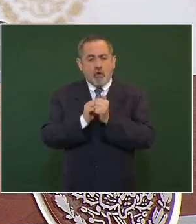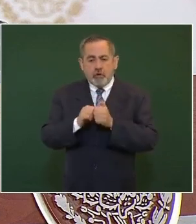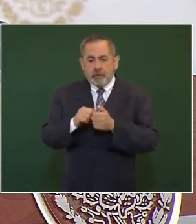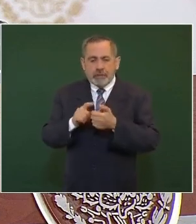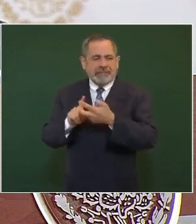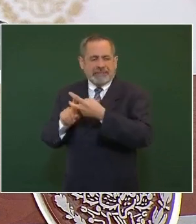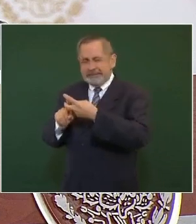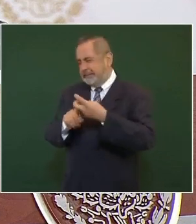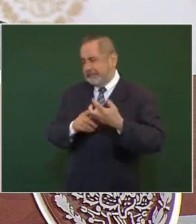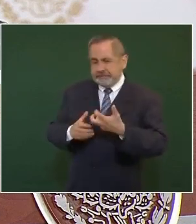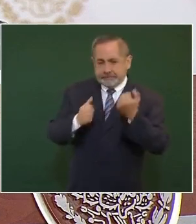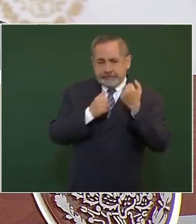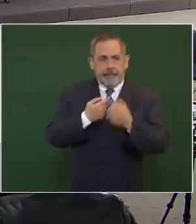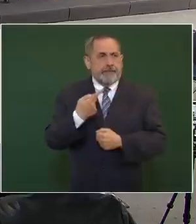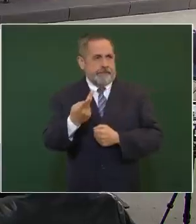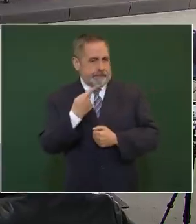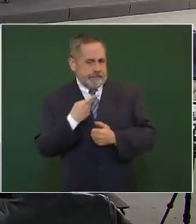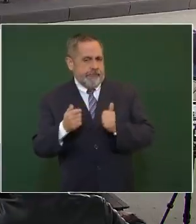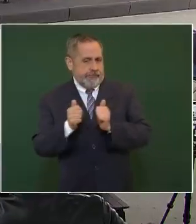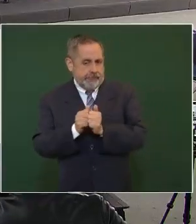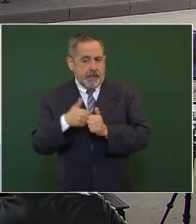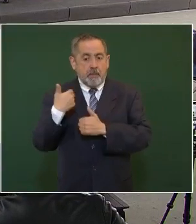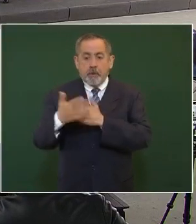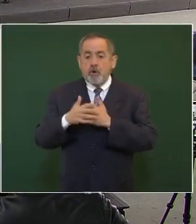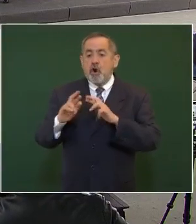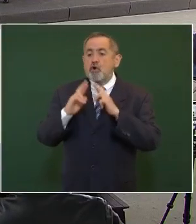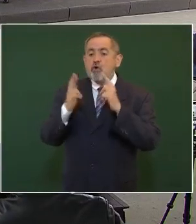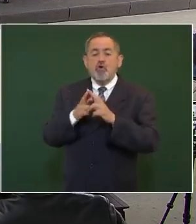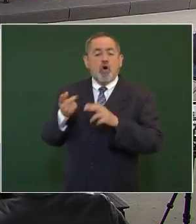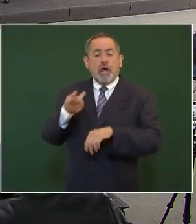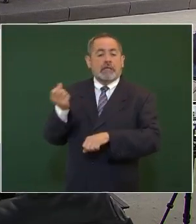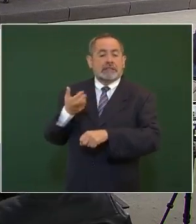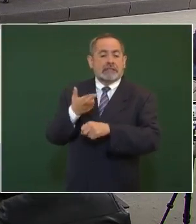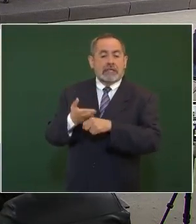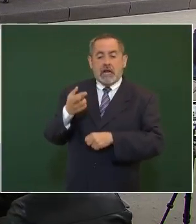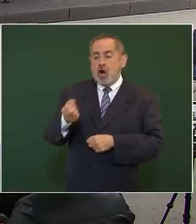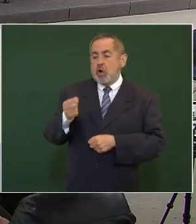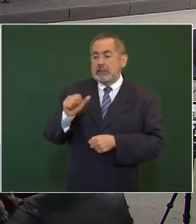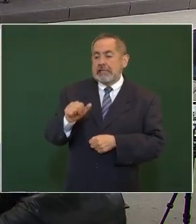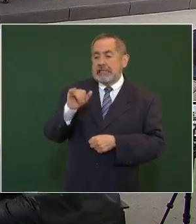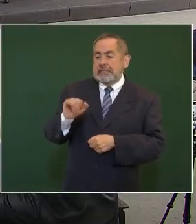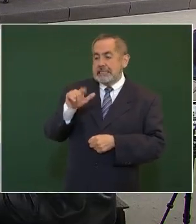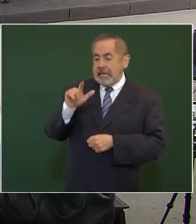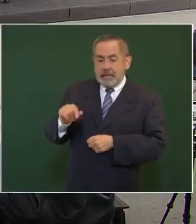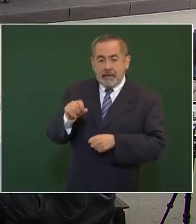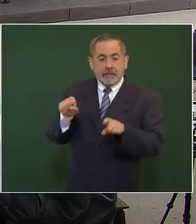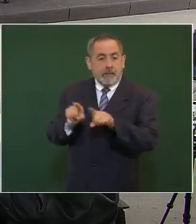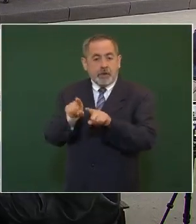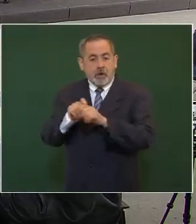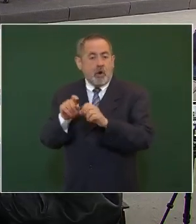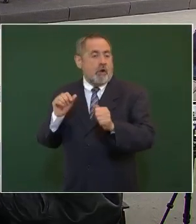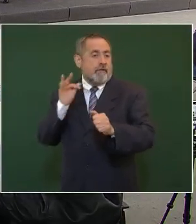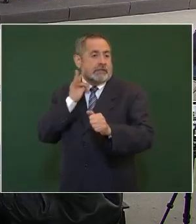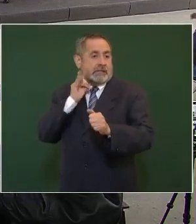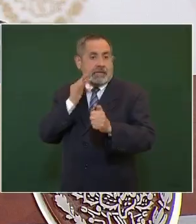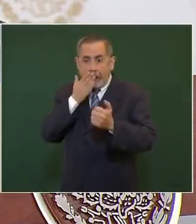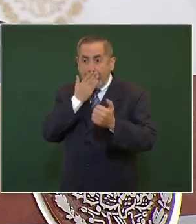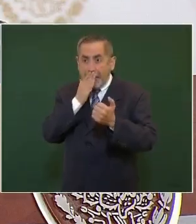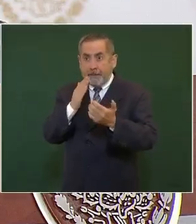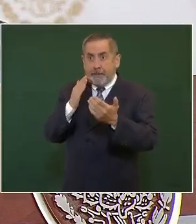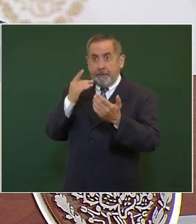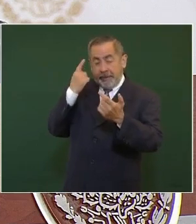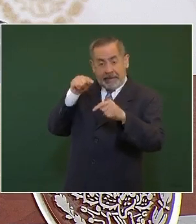y tráfico de personas. Habrá una reunión con la secretaria Rosa Isela Rodríguez y con la Fiscalía General para este